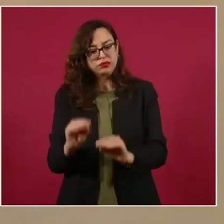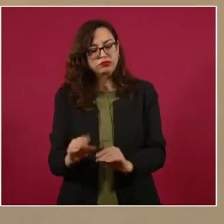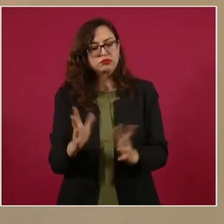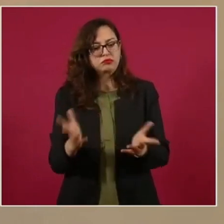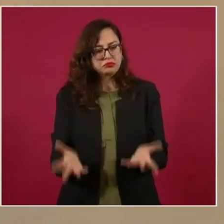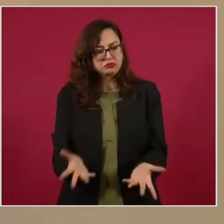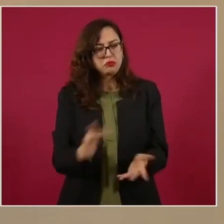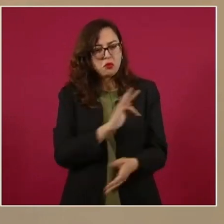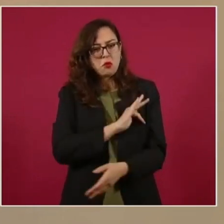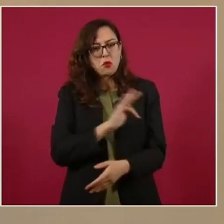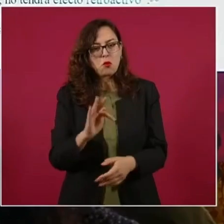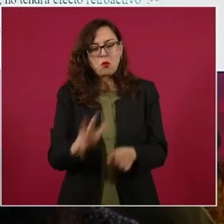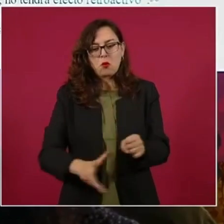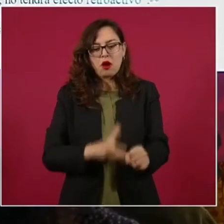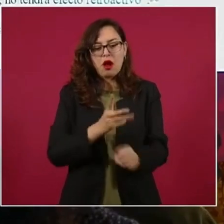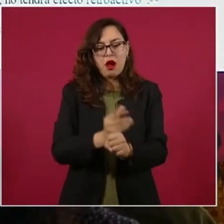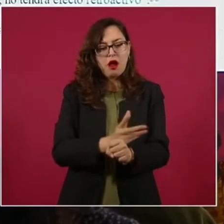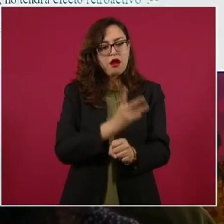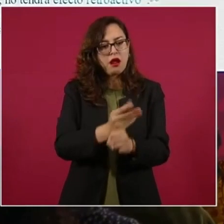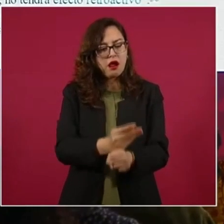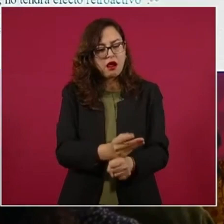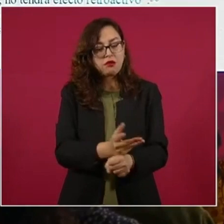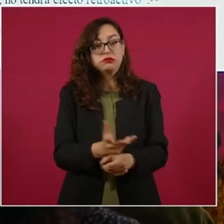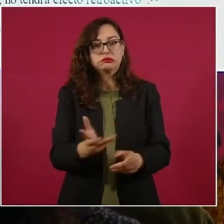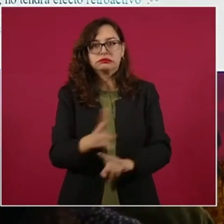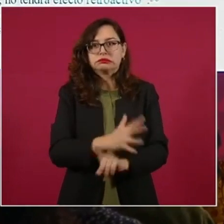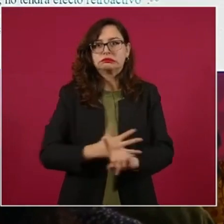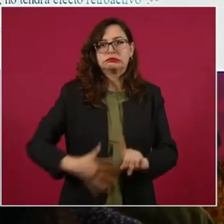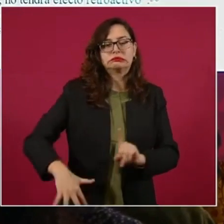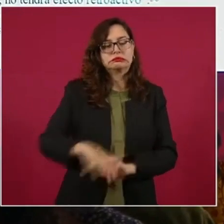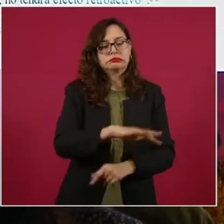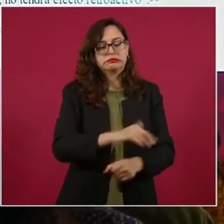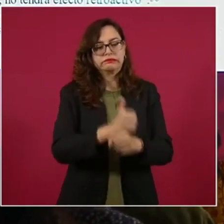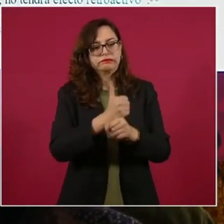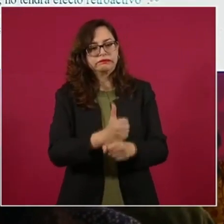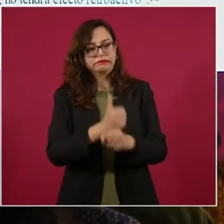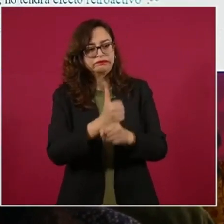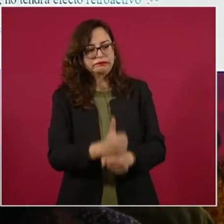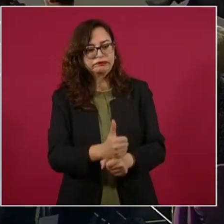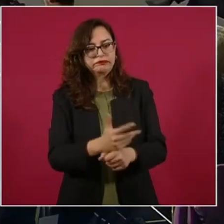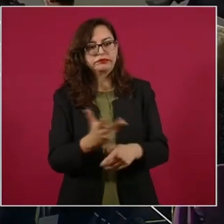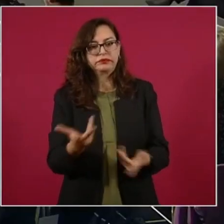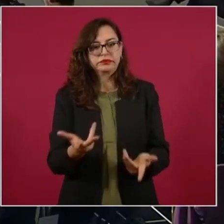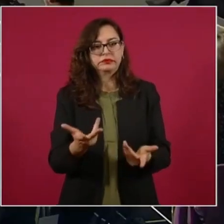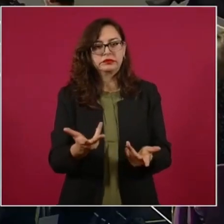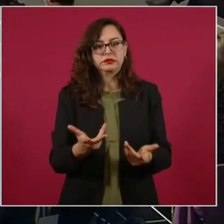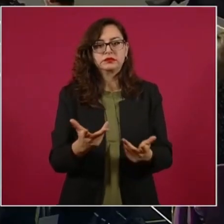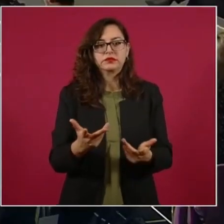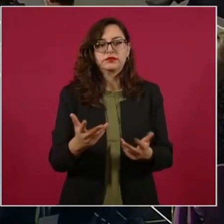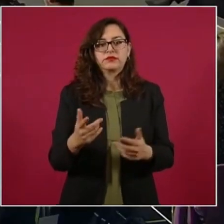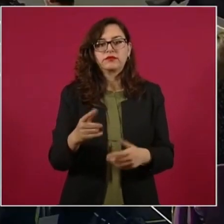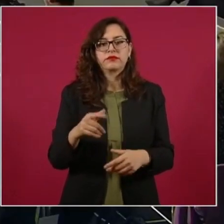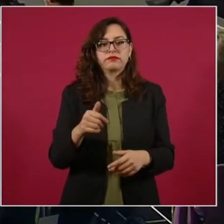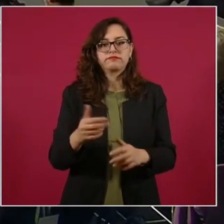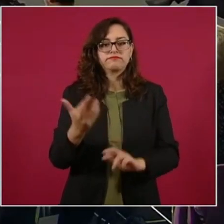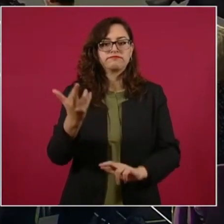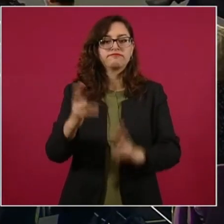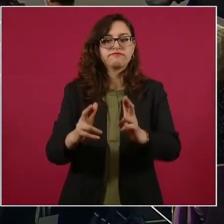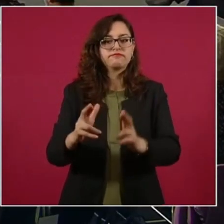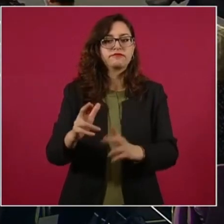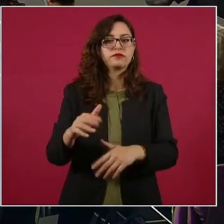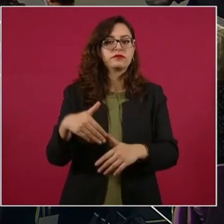intermedia entre la situación existente antes de la revolución y las reformas de